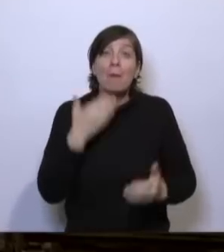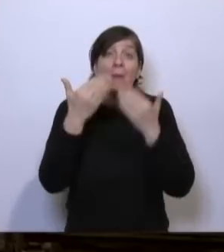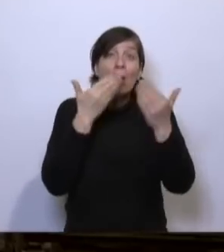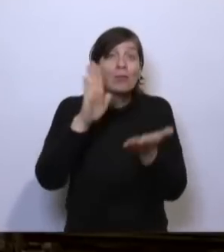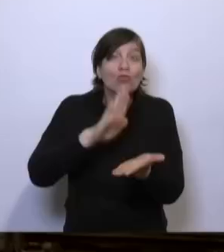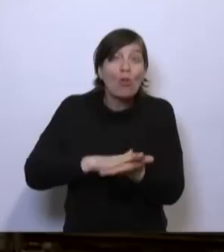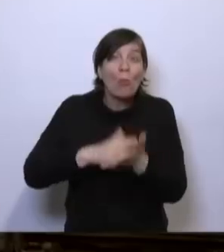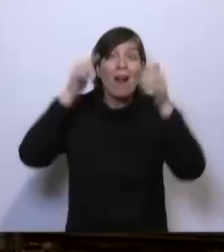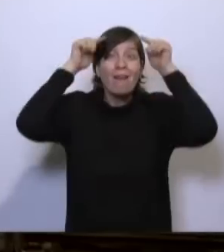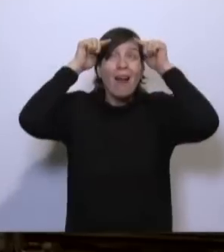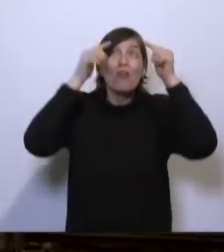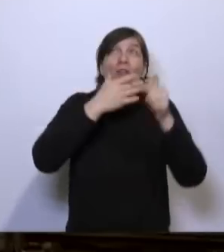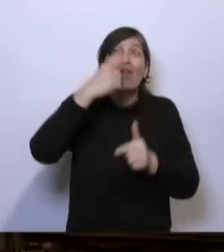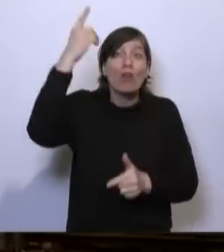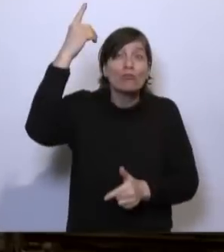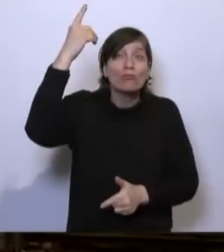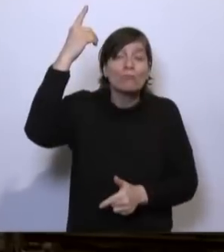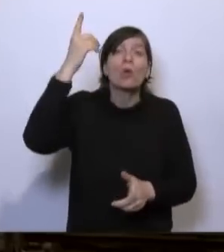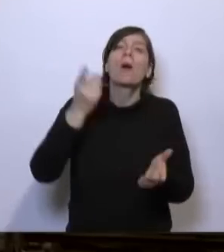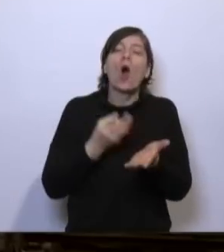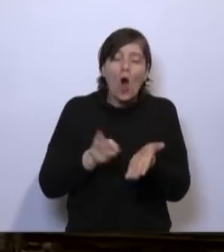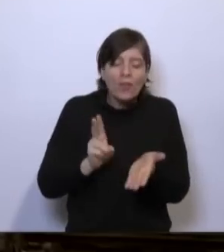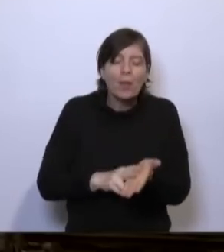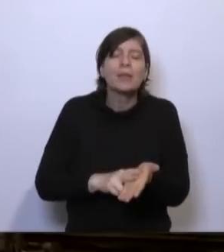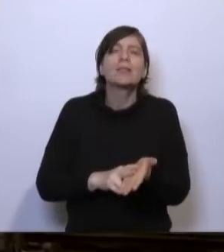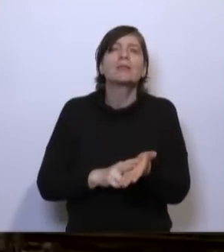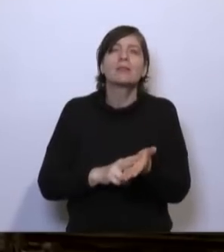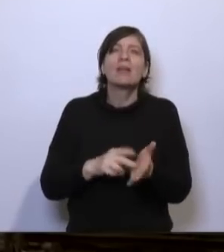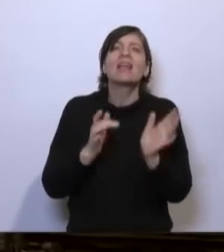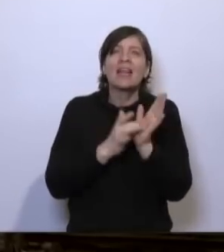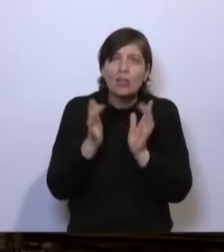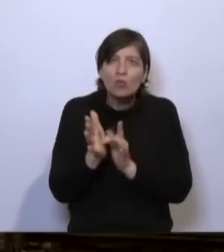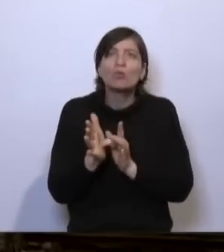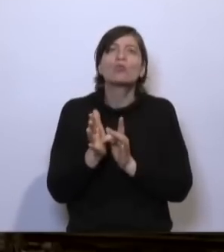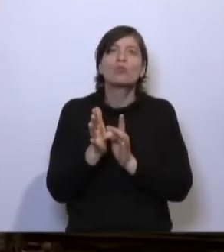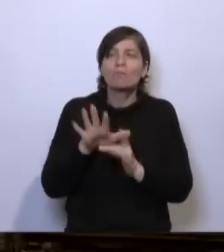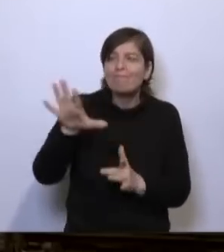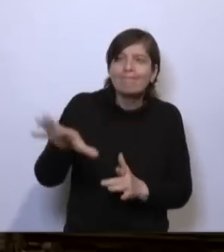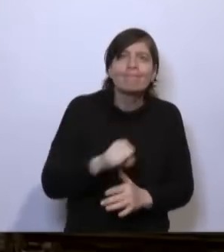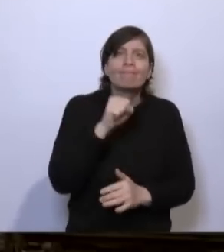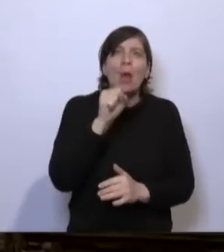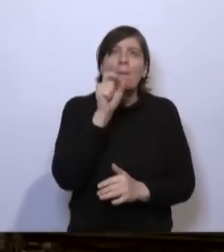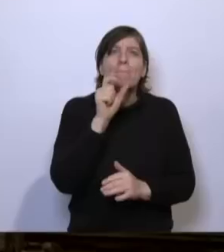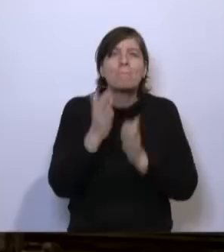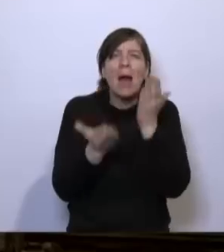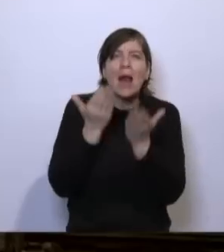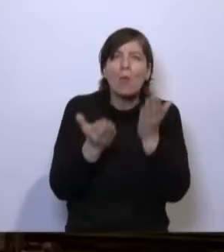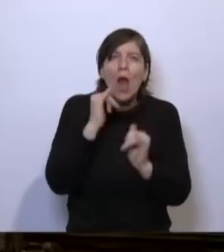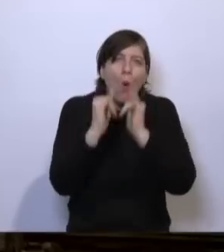del reino de los cielos, una vez más, Jesús utiliza este recurso de las